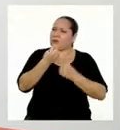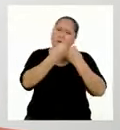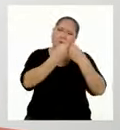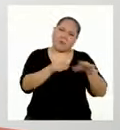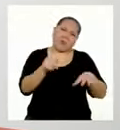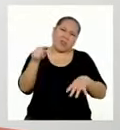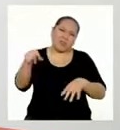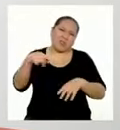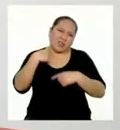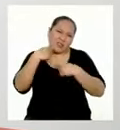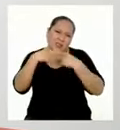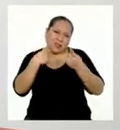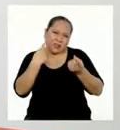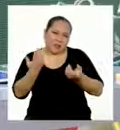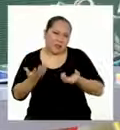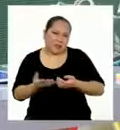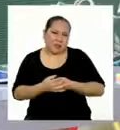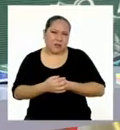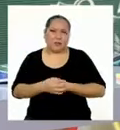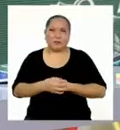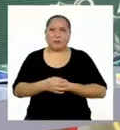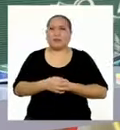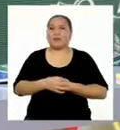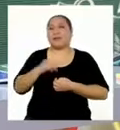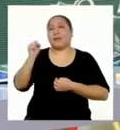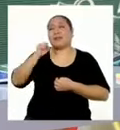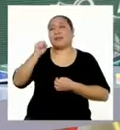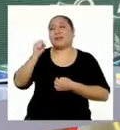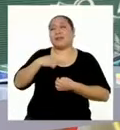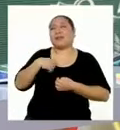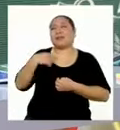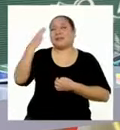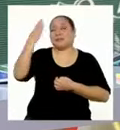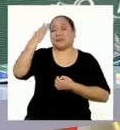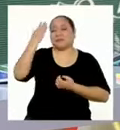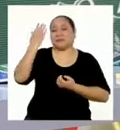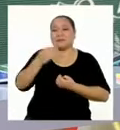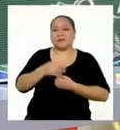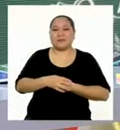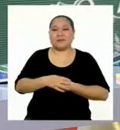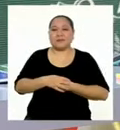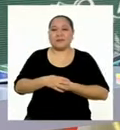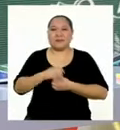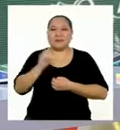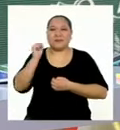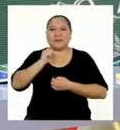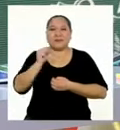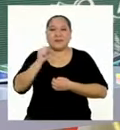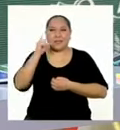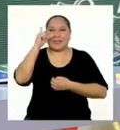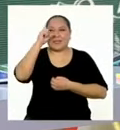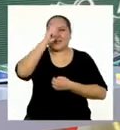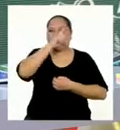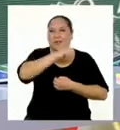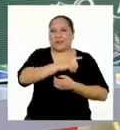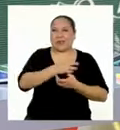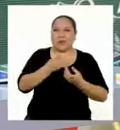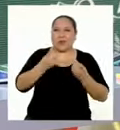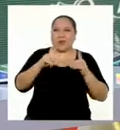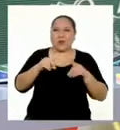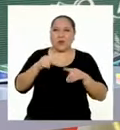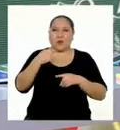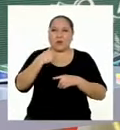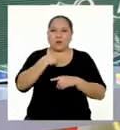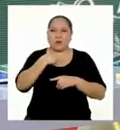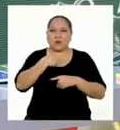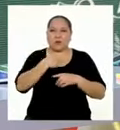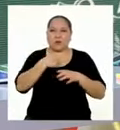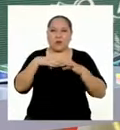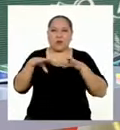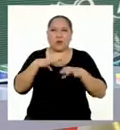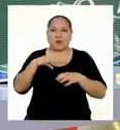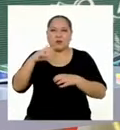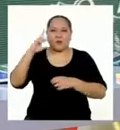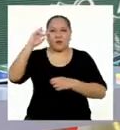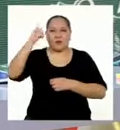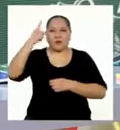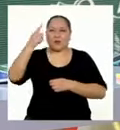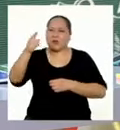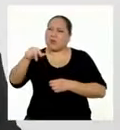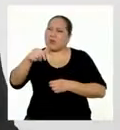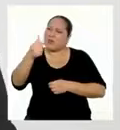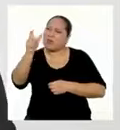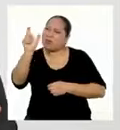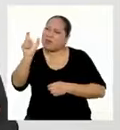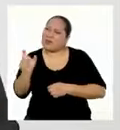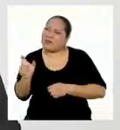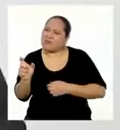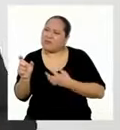la hilación por completo? Sí me ha pasado, profesora. Es bastante incómodo cuando me pasa a mí y confuso cuando alguien